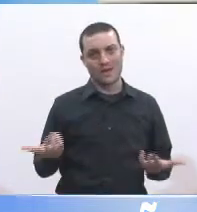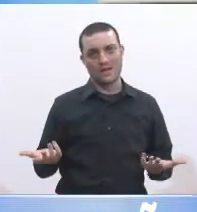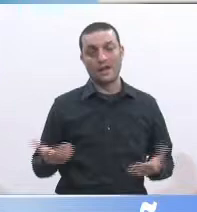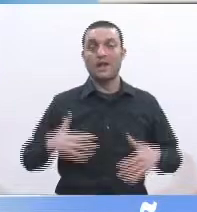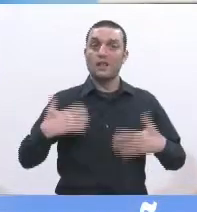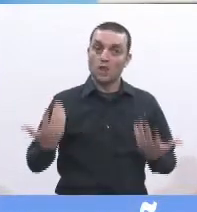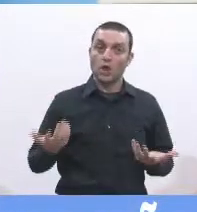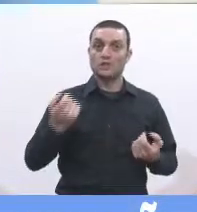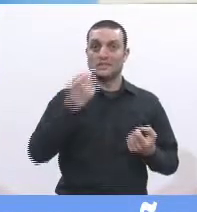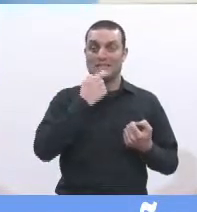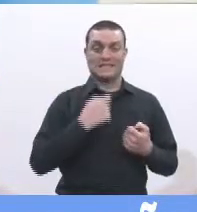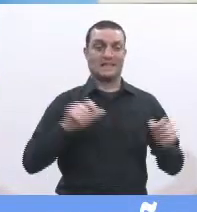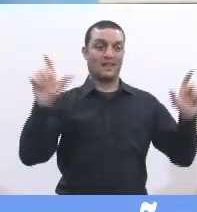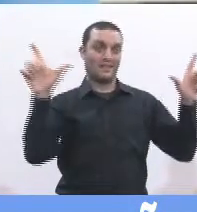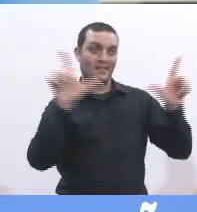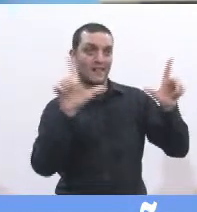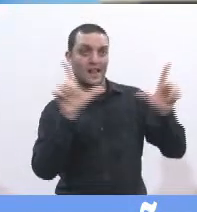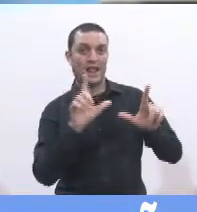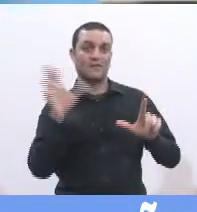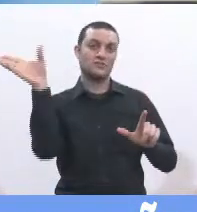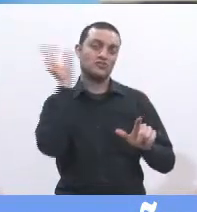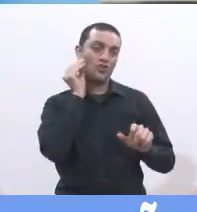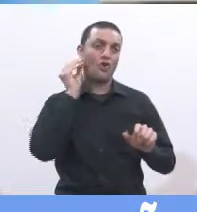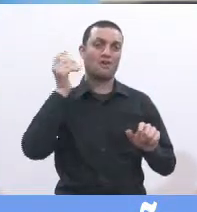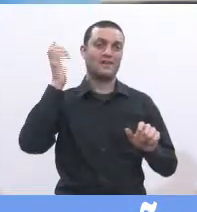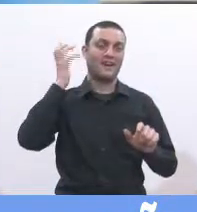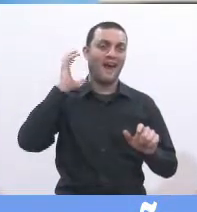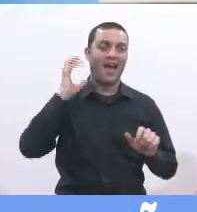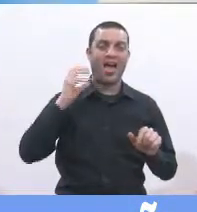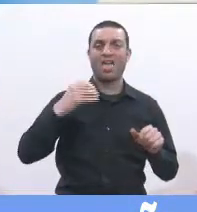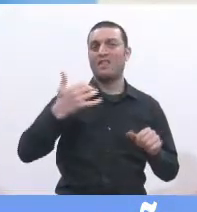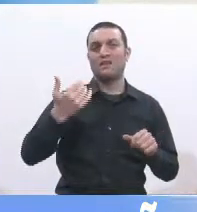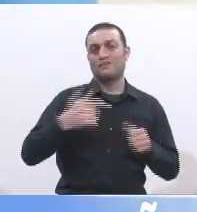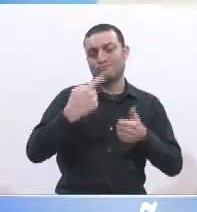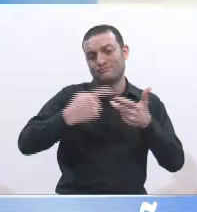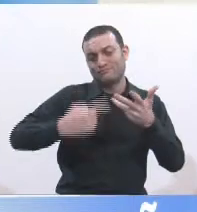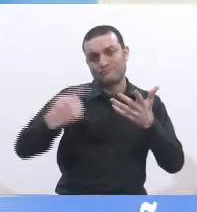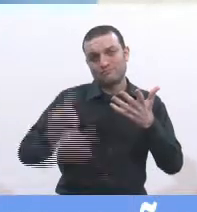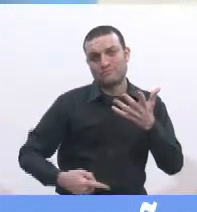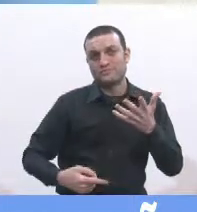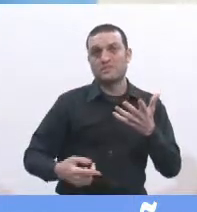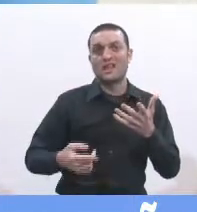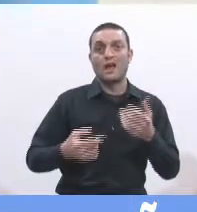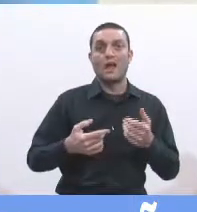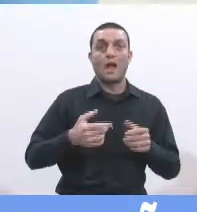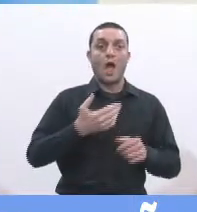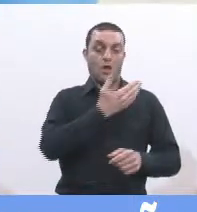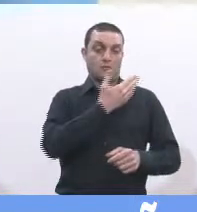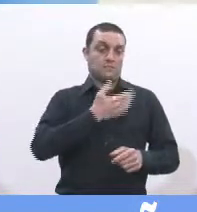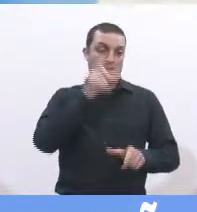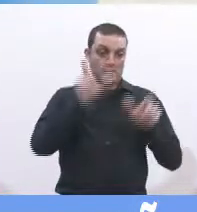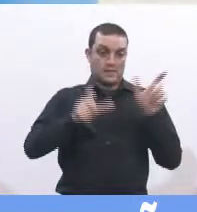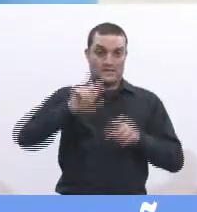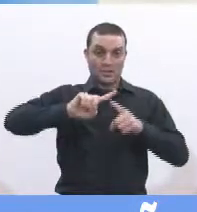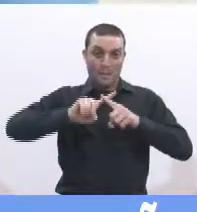por los medios de comunicación a todos los funcionarios del gobierno nacional diciendo que están dispuestos y que están convencidos a